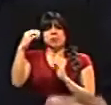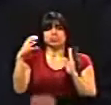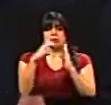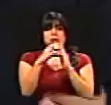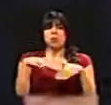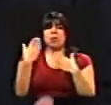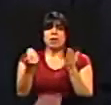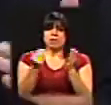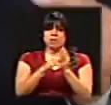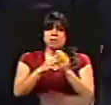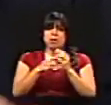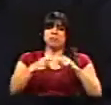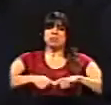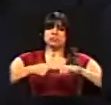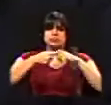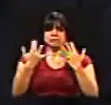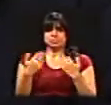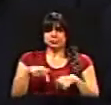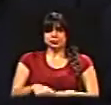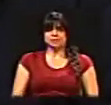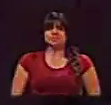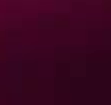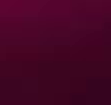cuando regresemos de unos mensajes, aquí los esperamos.